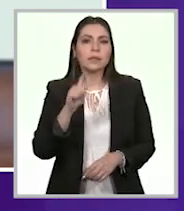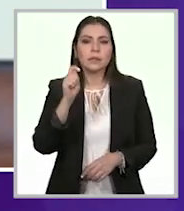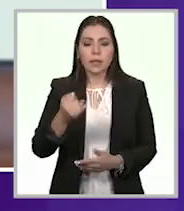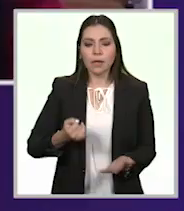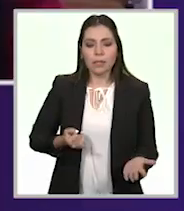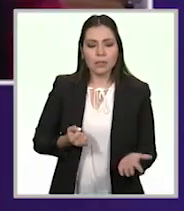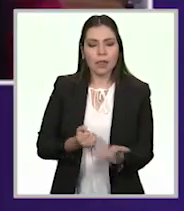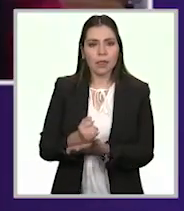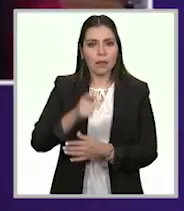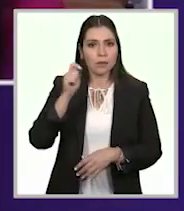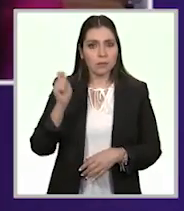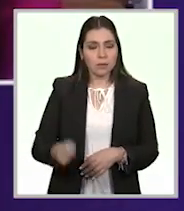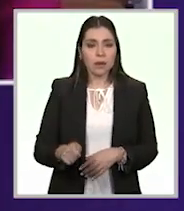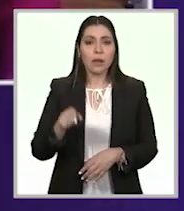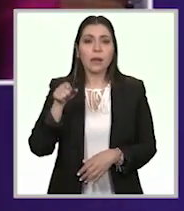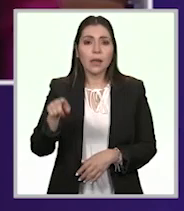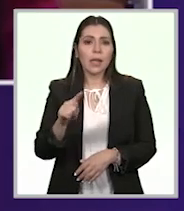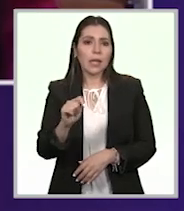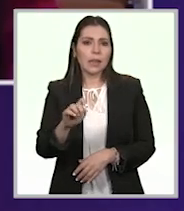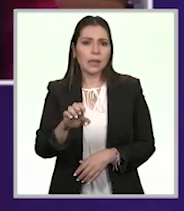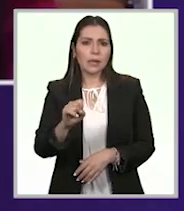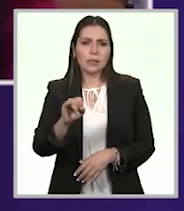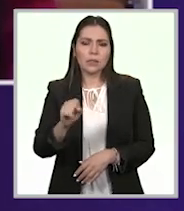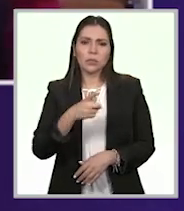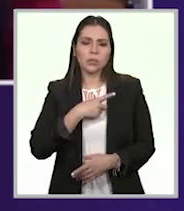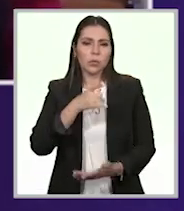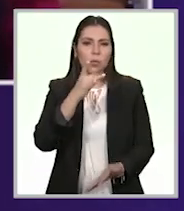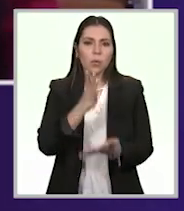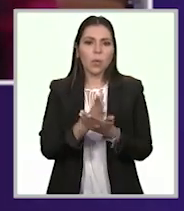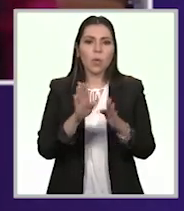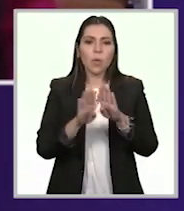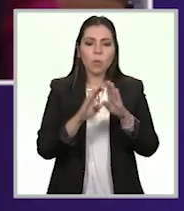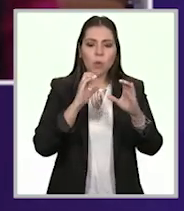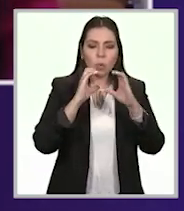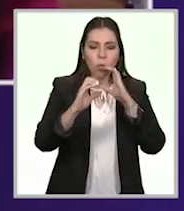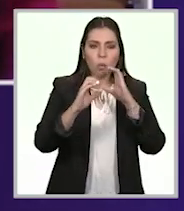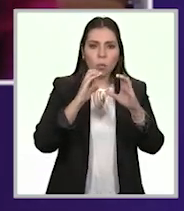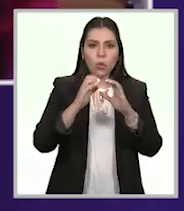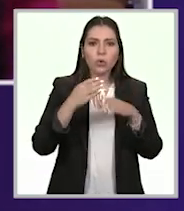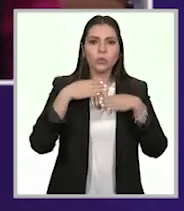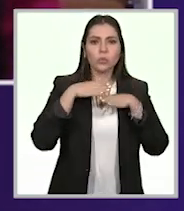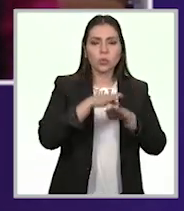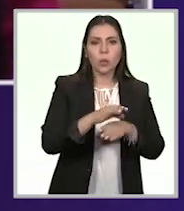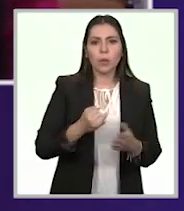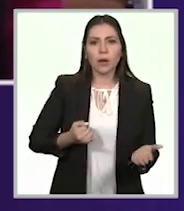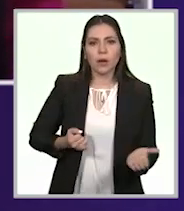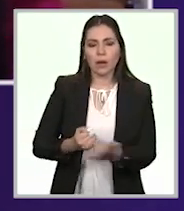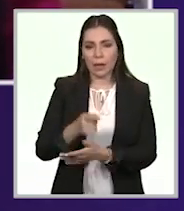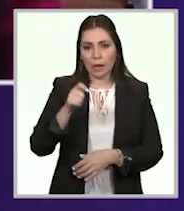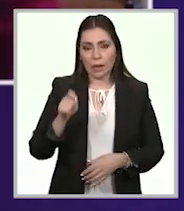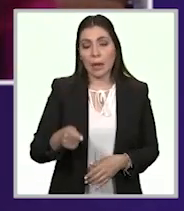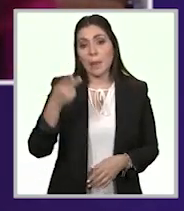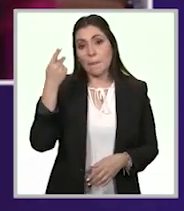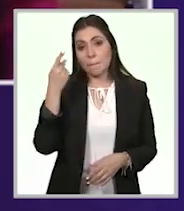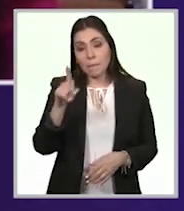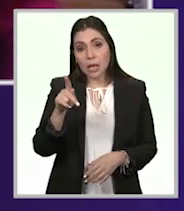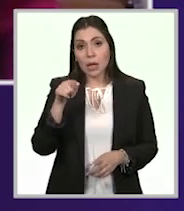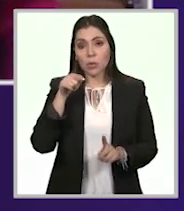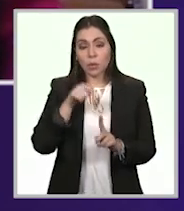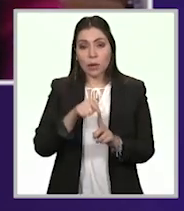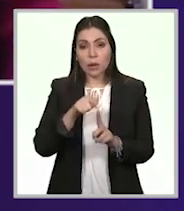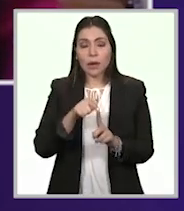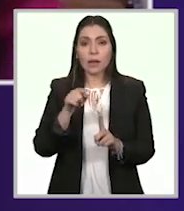Las tesis solamente son un medio de comunicación respecto de esa resolución, pero son las sentencias lo que son